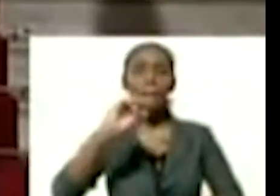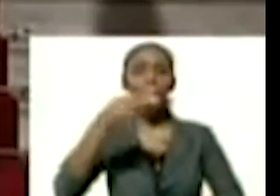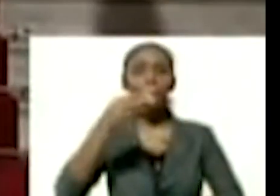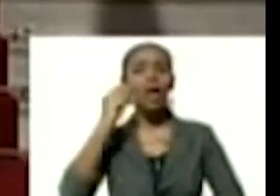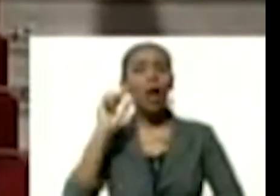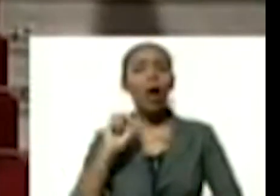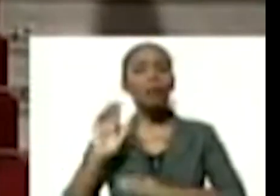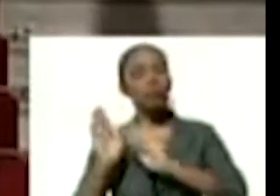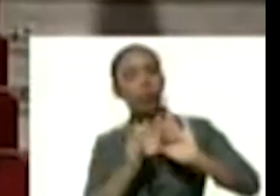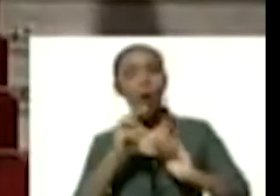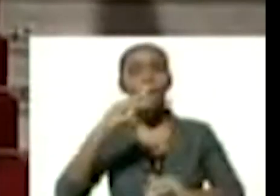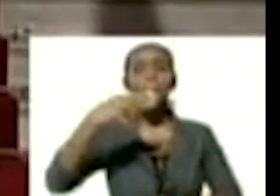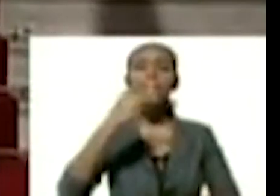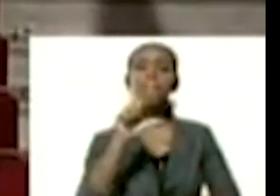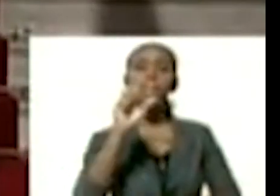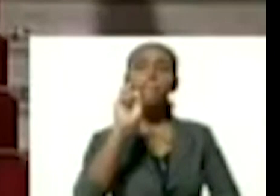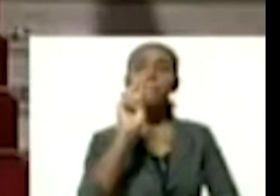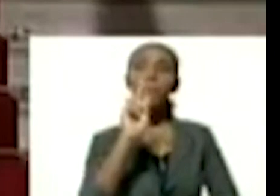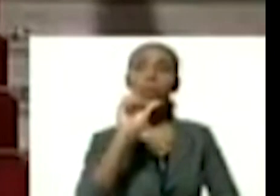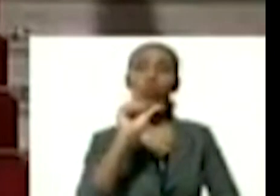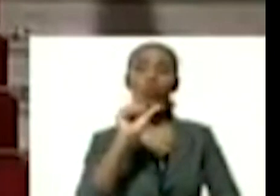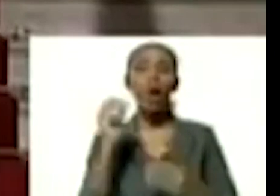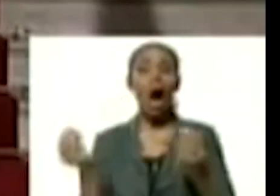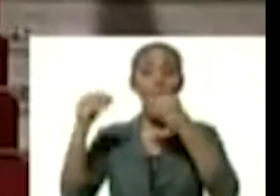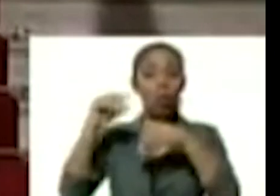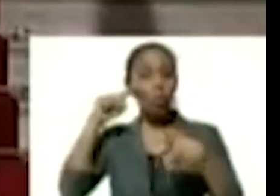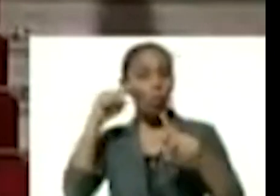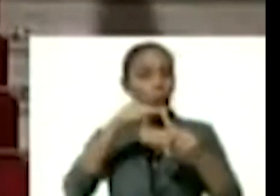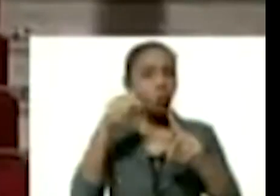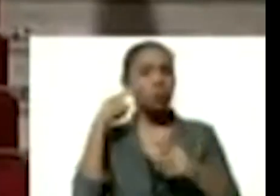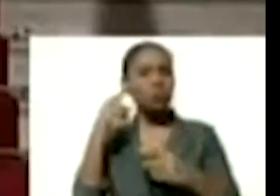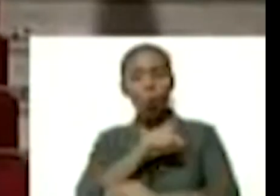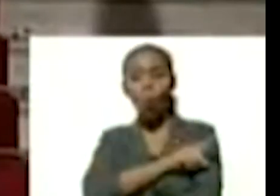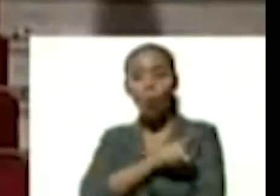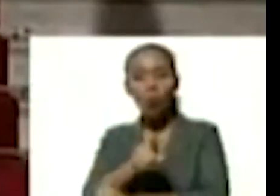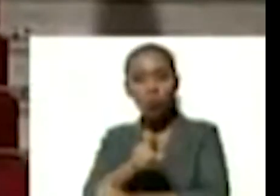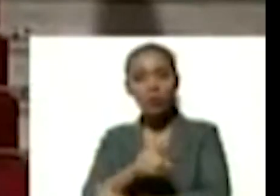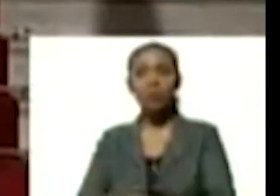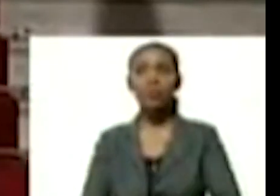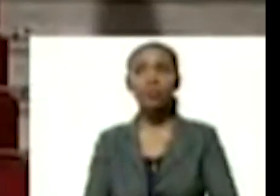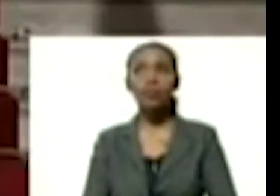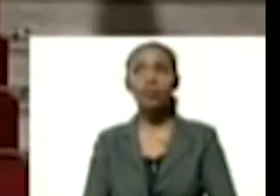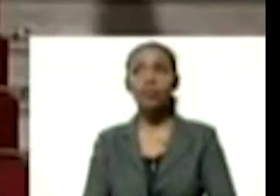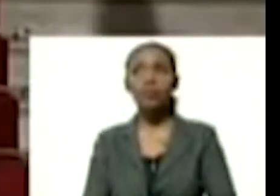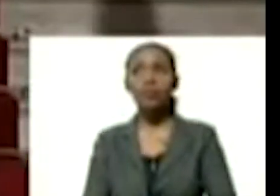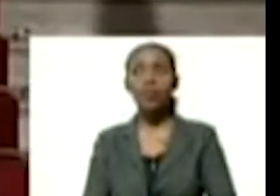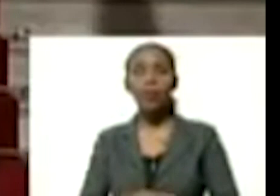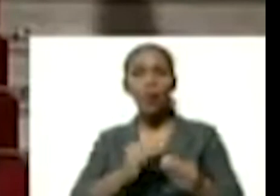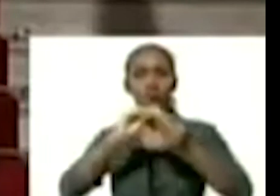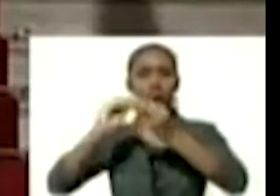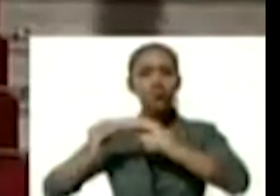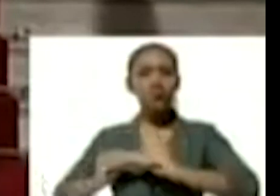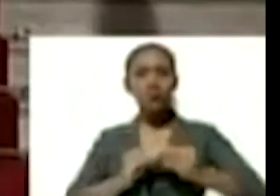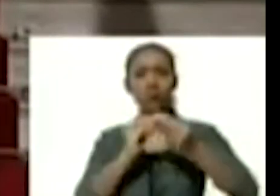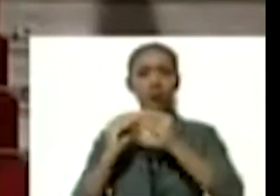para avanzar hacia acuerdos objetivos cumplibles para la recuperación